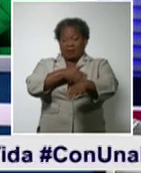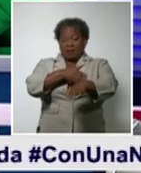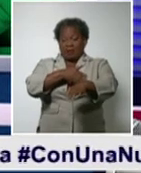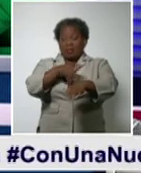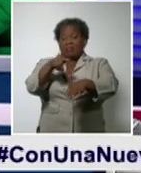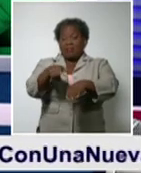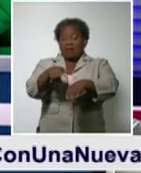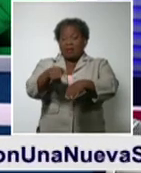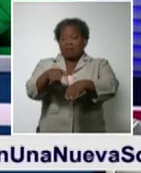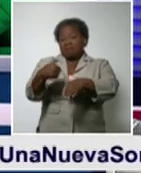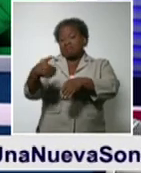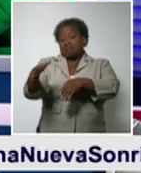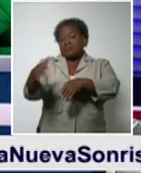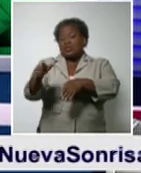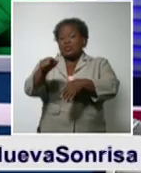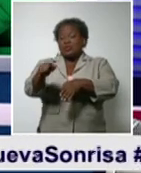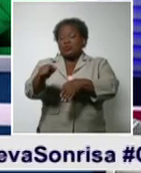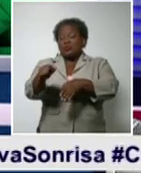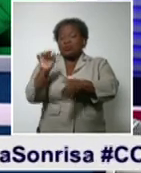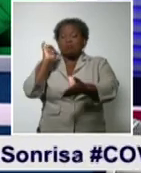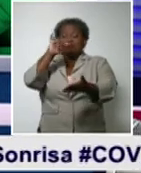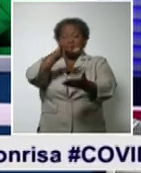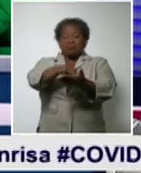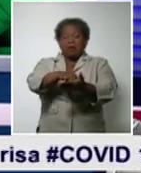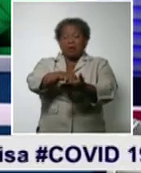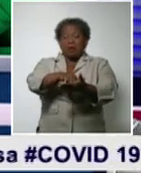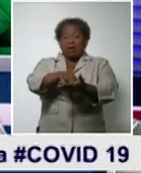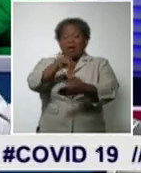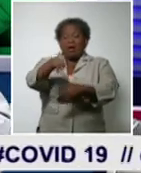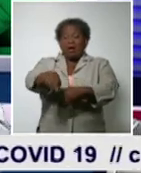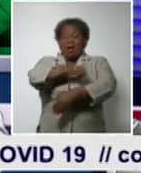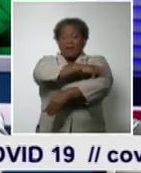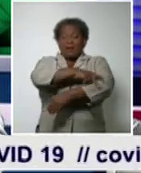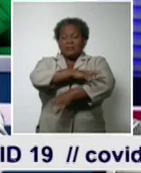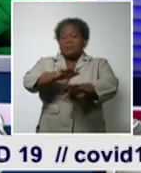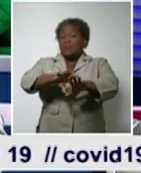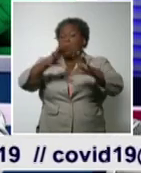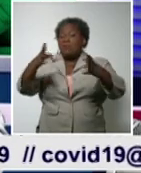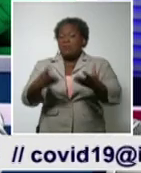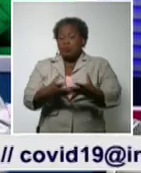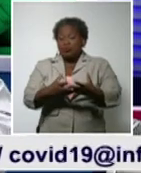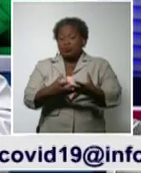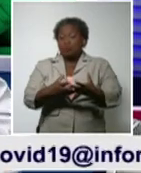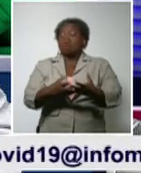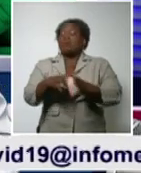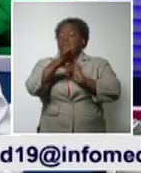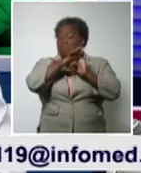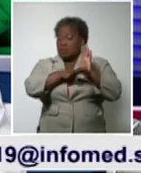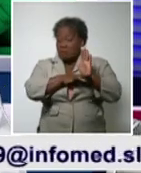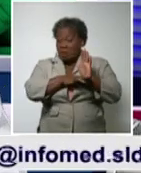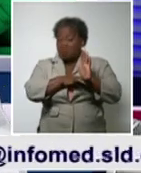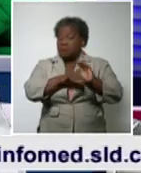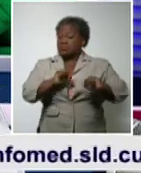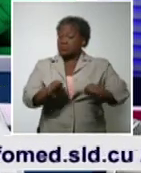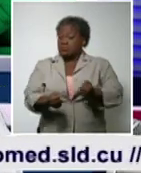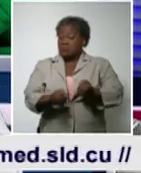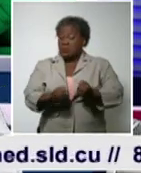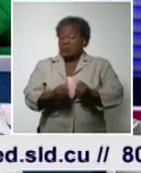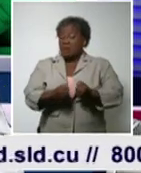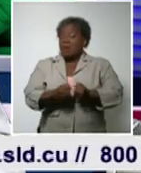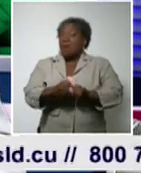vincularte al país. Por eso todo el mundo va tomando medidas, las vacunas van avanzando